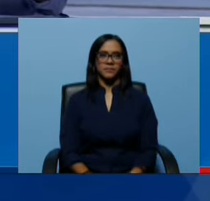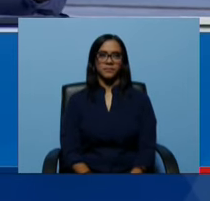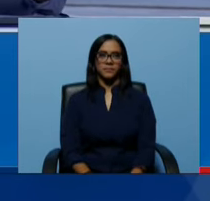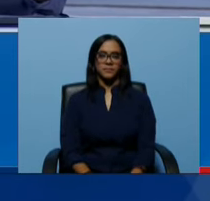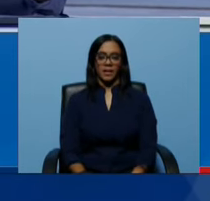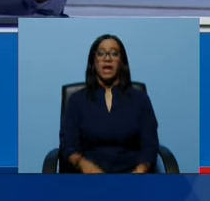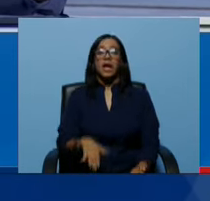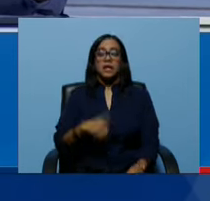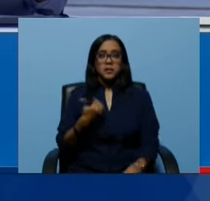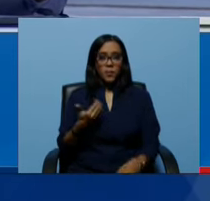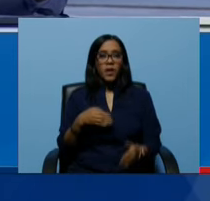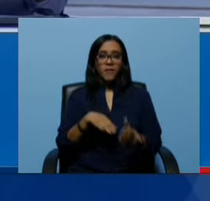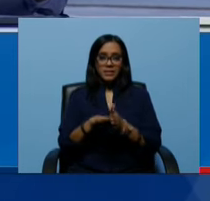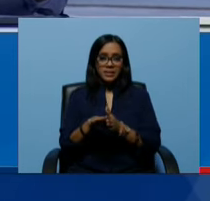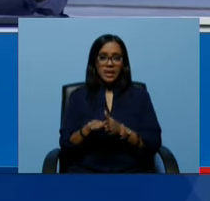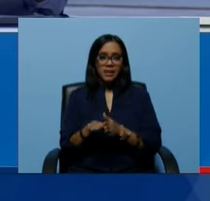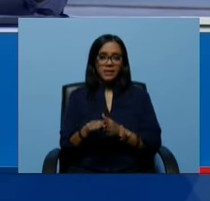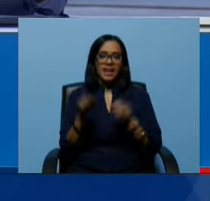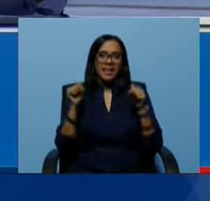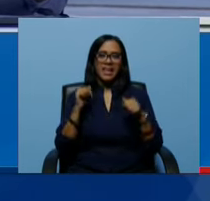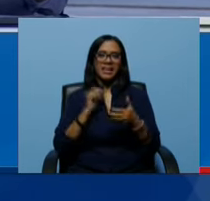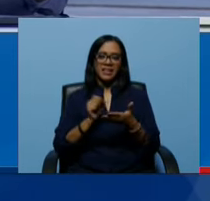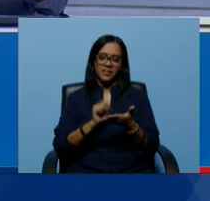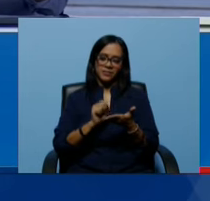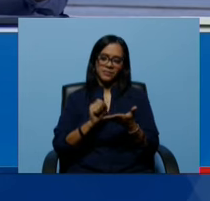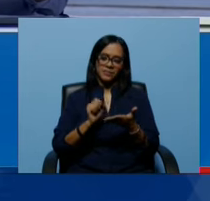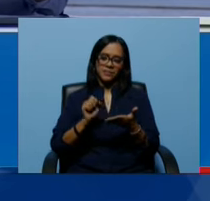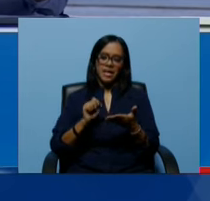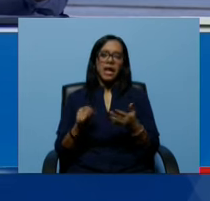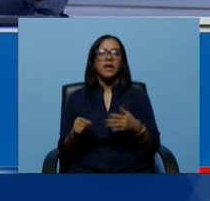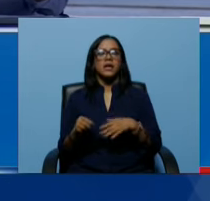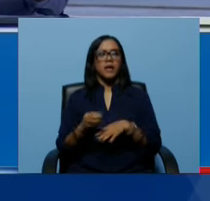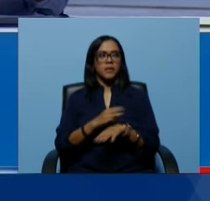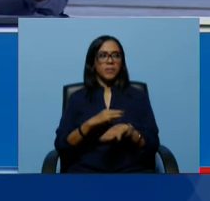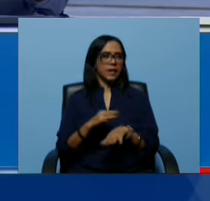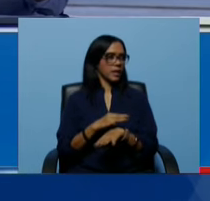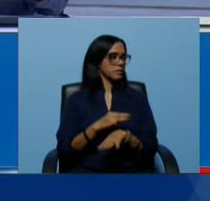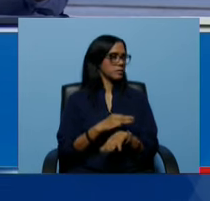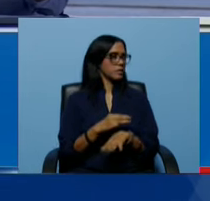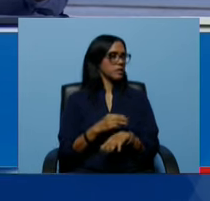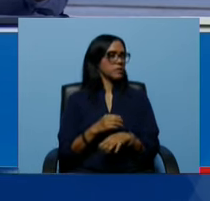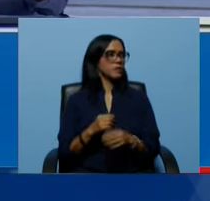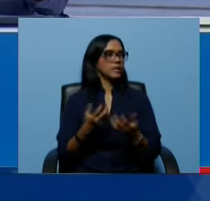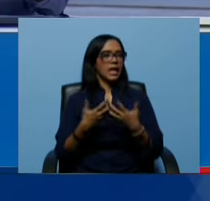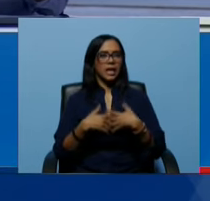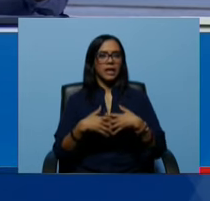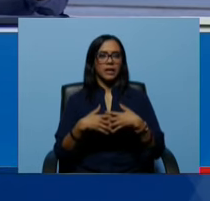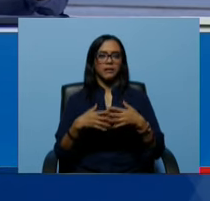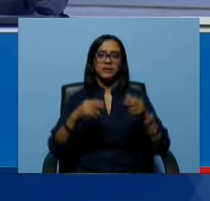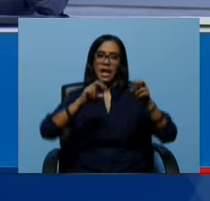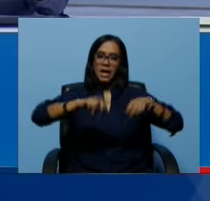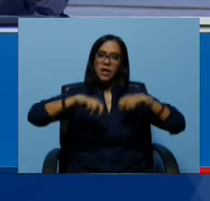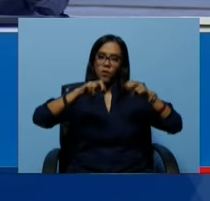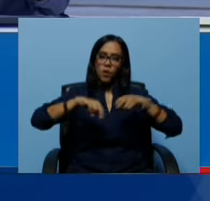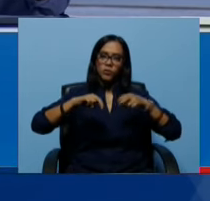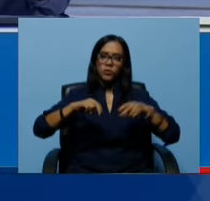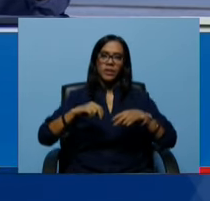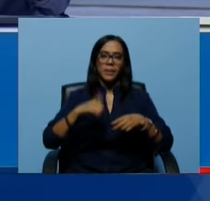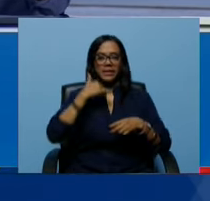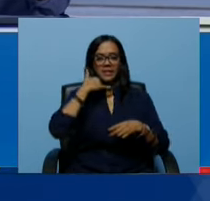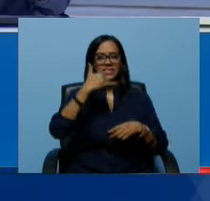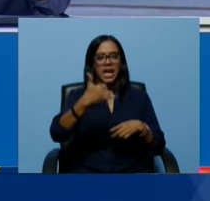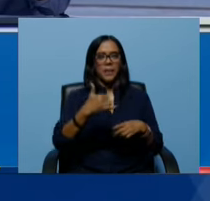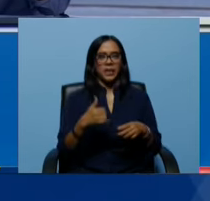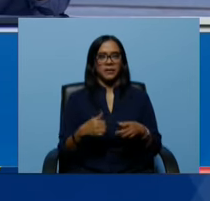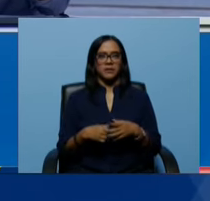puede avanzar en esa dirección? Aquí está tomando nota el ministro de Agricultura, Manry Fernández, para que te llame. Llámalo hoy